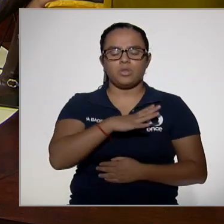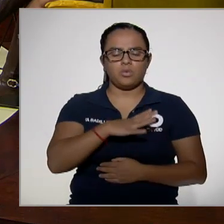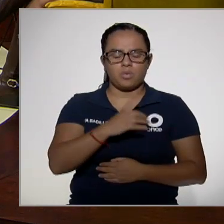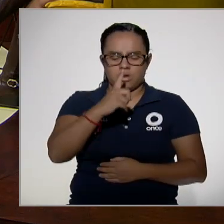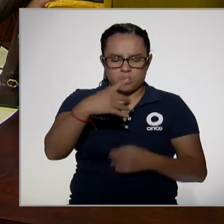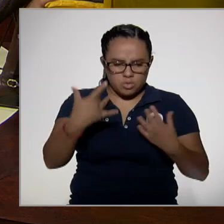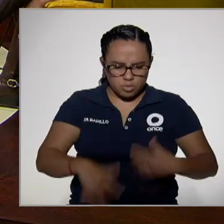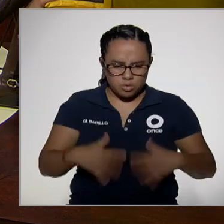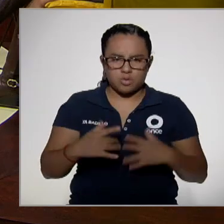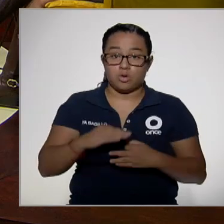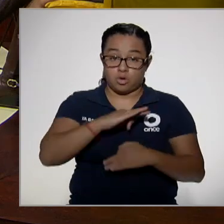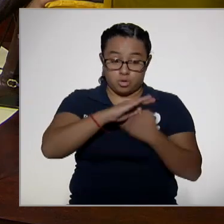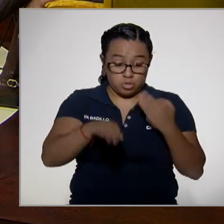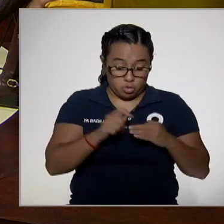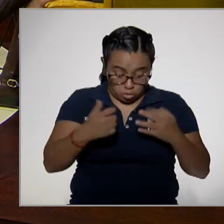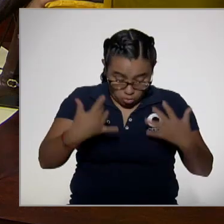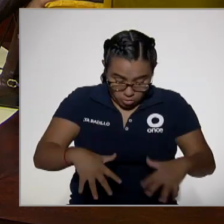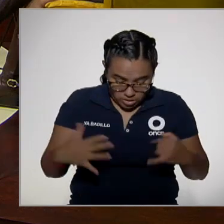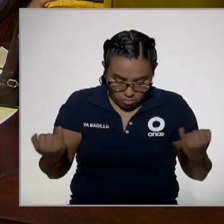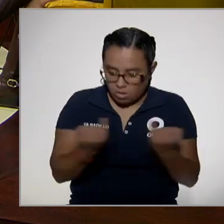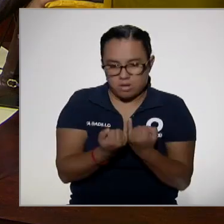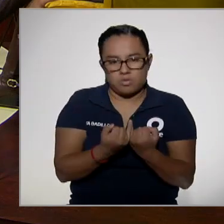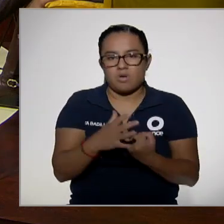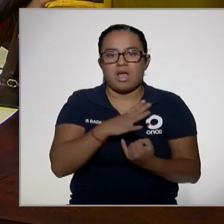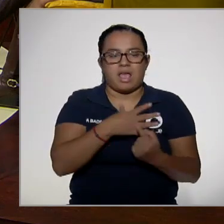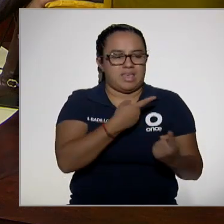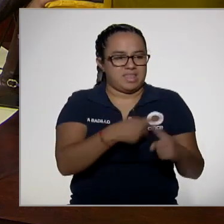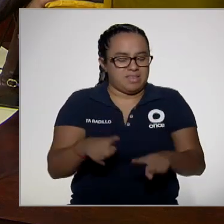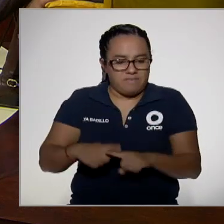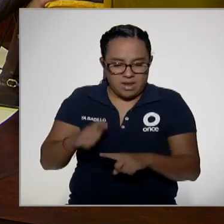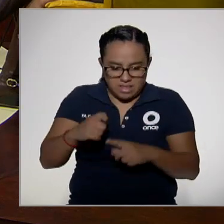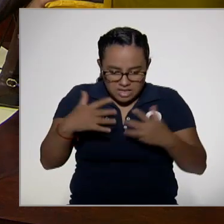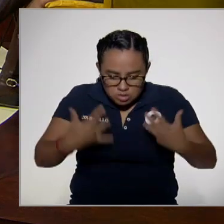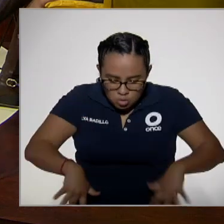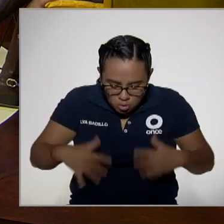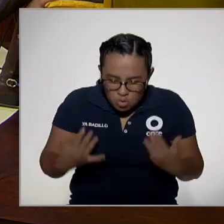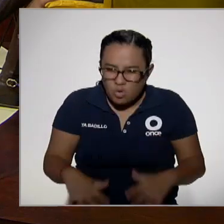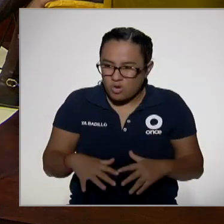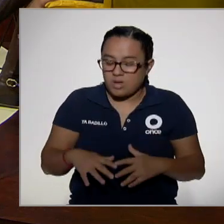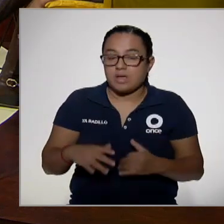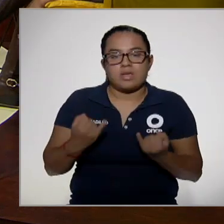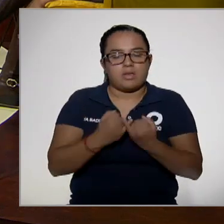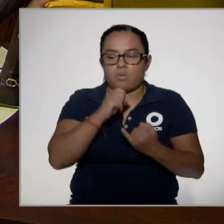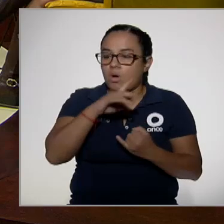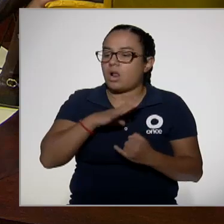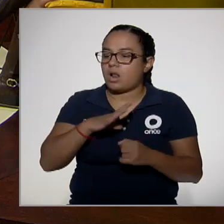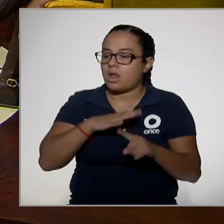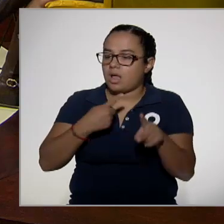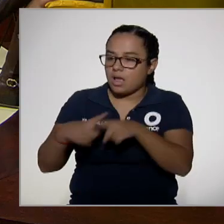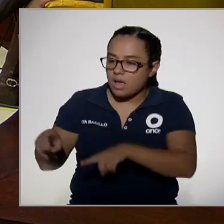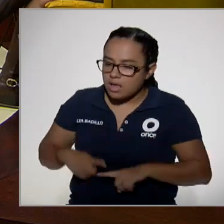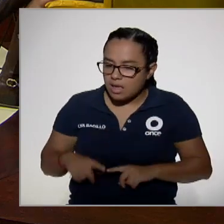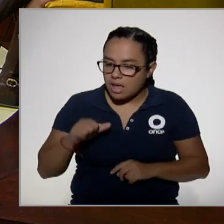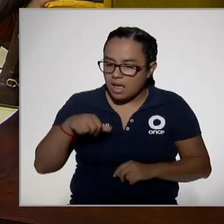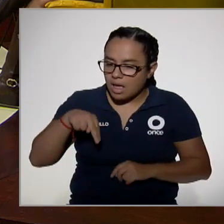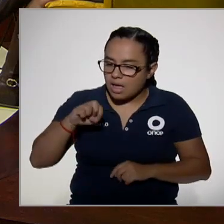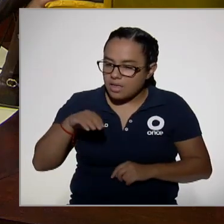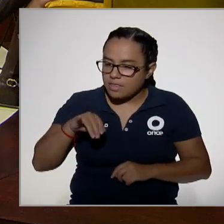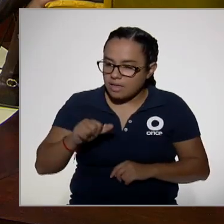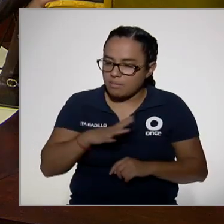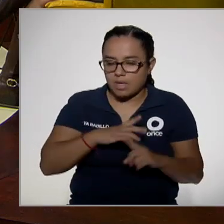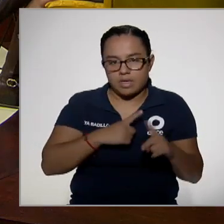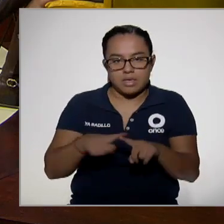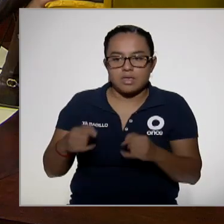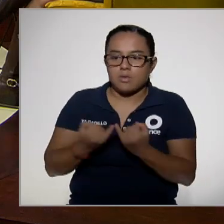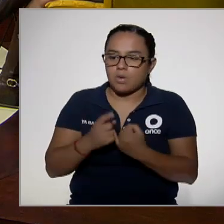todos los dolores son iguales no hay diferentes causas de dolor hay diferentes causas de anemia hay que buscar cuál es la causa del dolor hay que buscar cuál es la